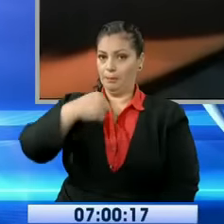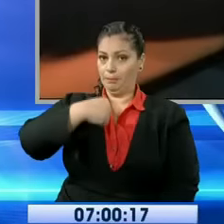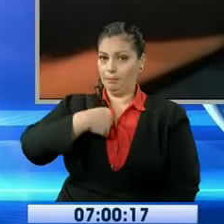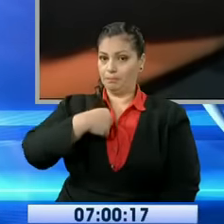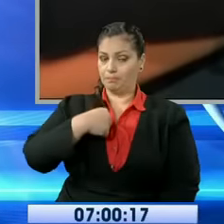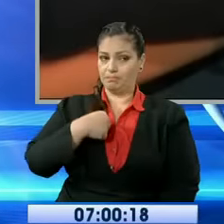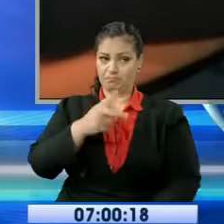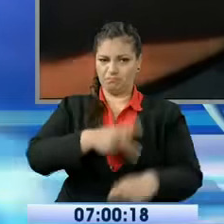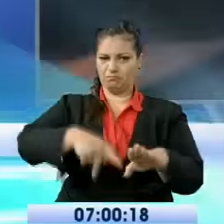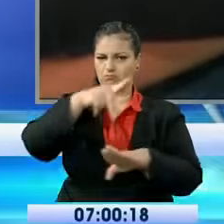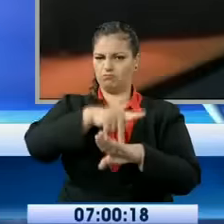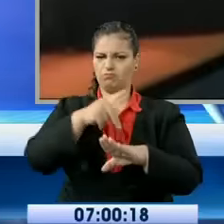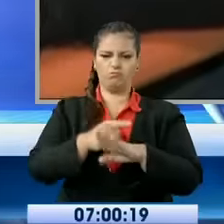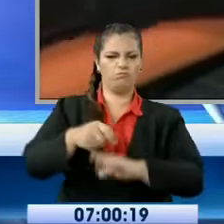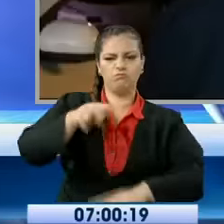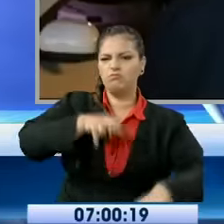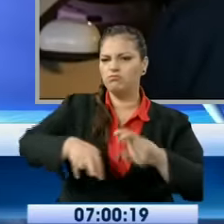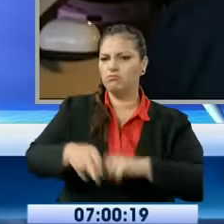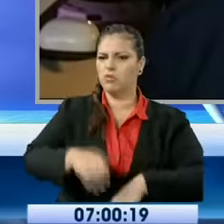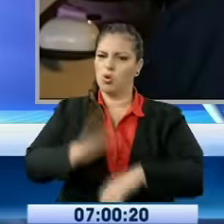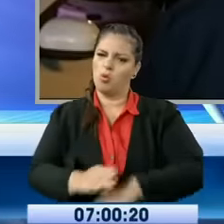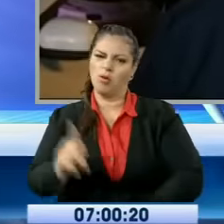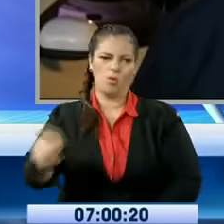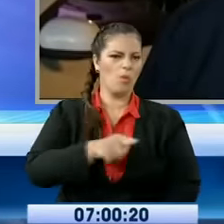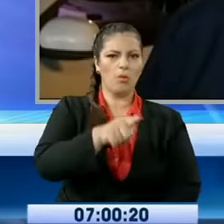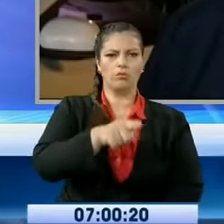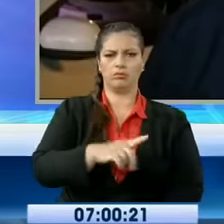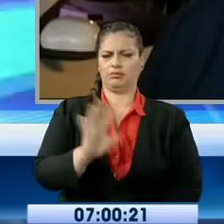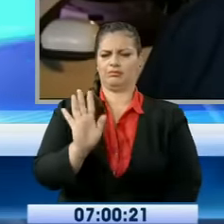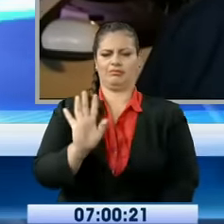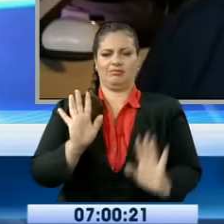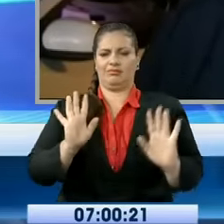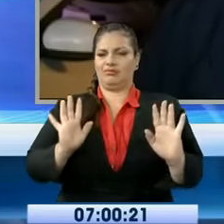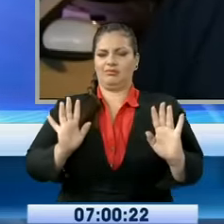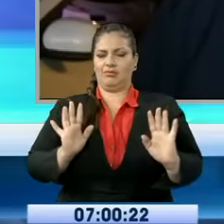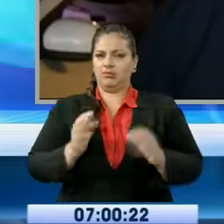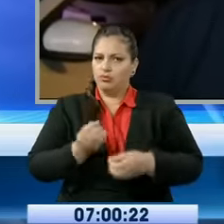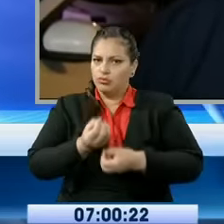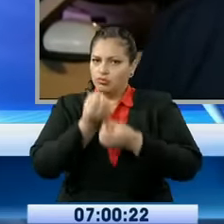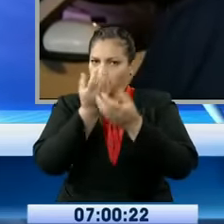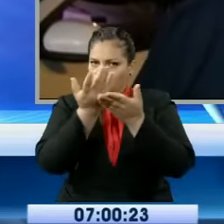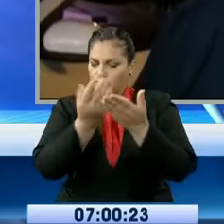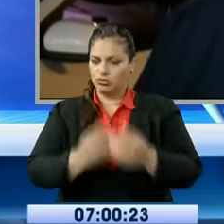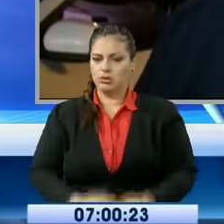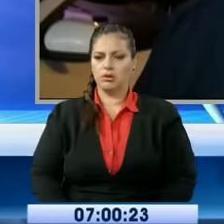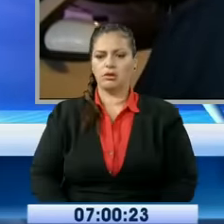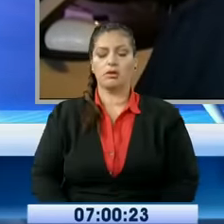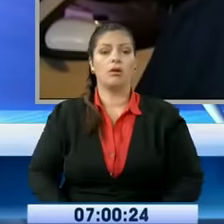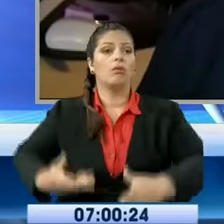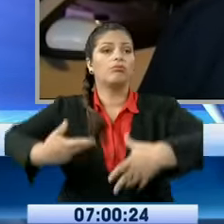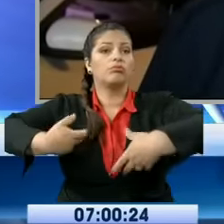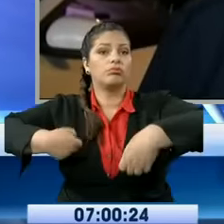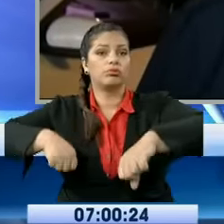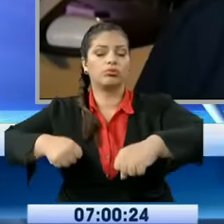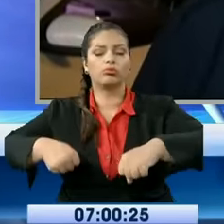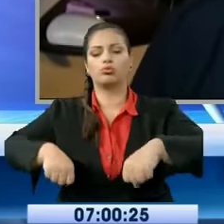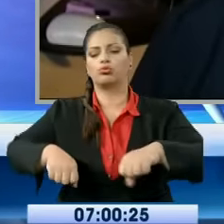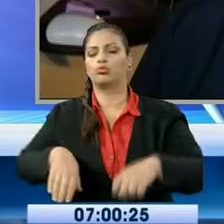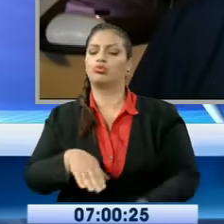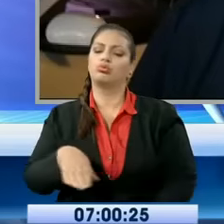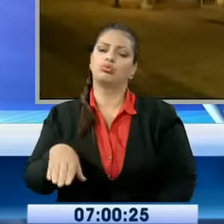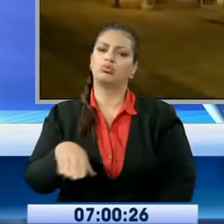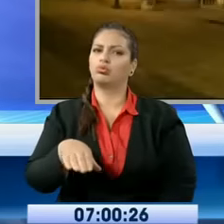porque... No nos corresponde. No nos corresponde eso así a nosotros. Así es. Pero, ¿a qué velocidad habrán ido? Para que el choque